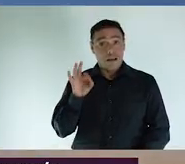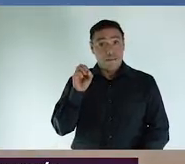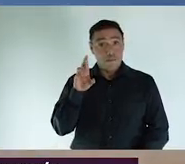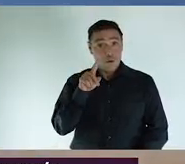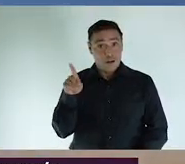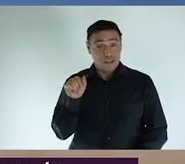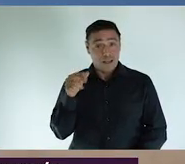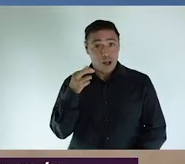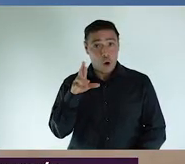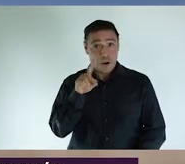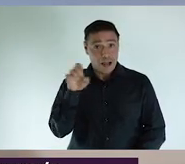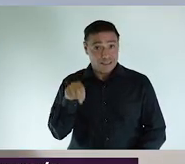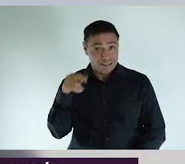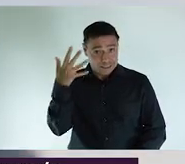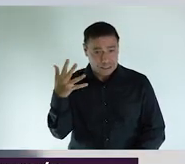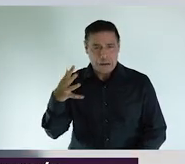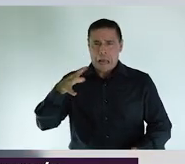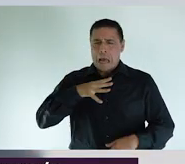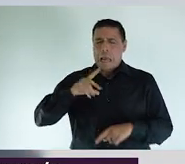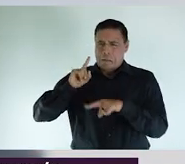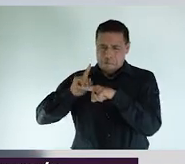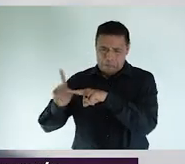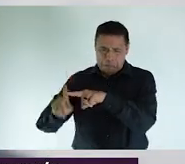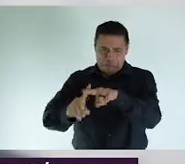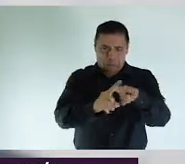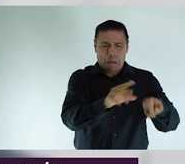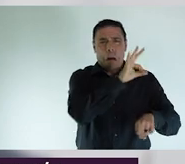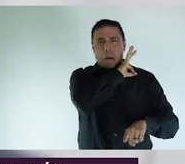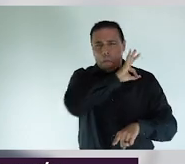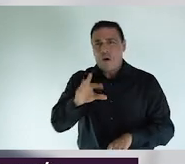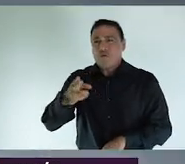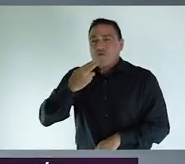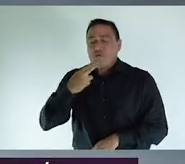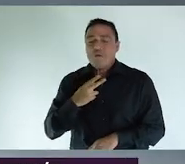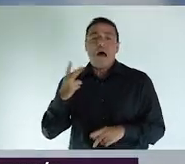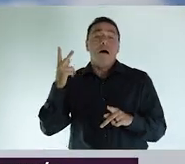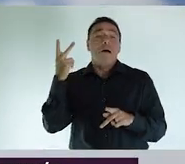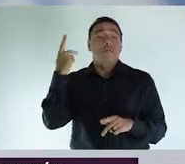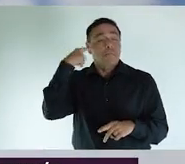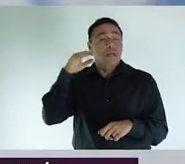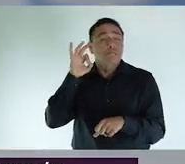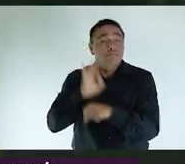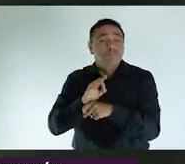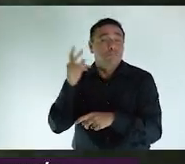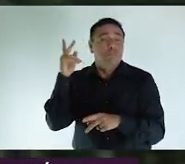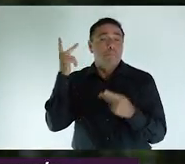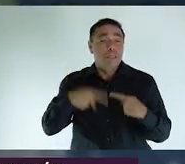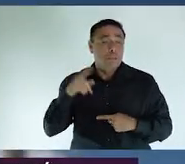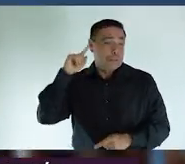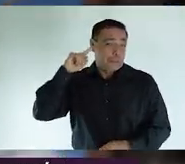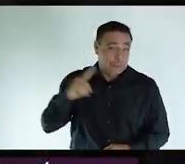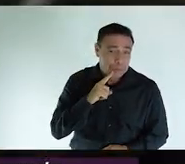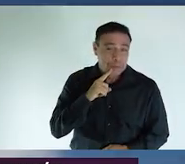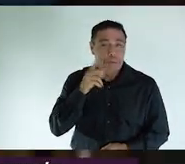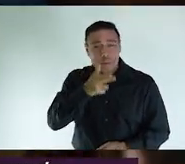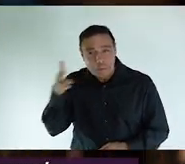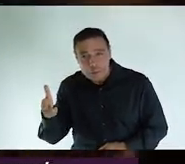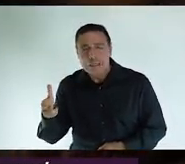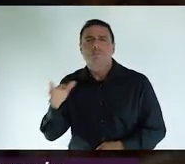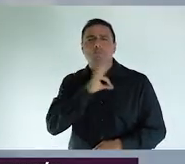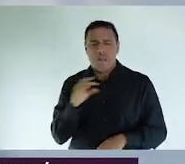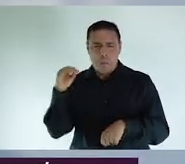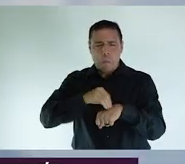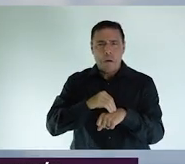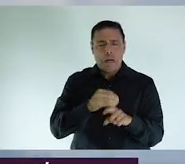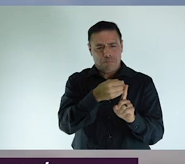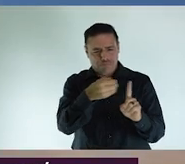Horizon 5 Forza Horizon 5 posee un amplio rango de opciones de accesibilidad para personas con pérdida auditiva. El juego